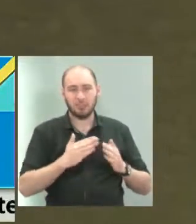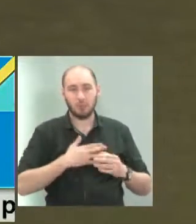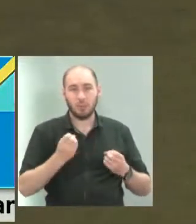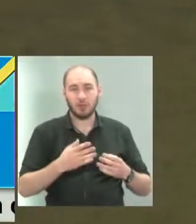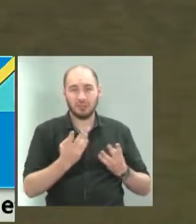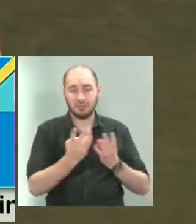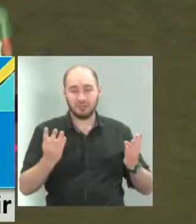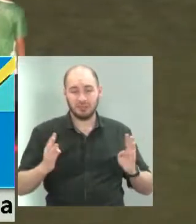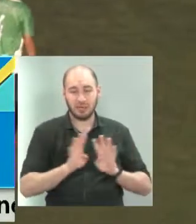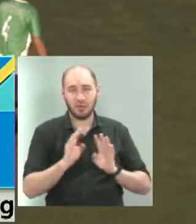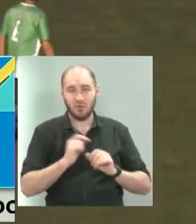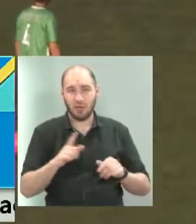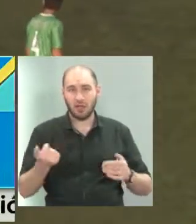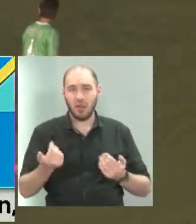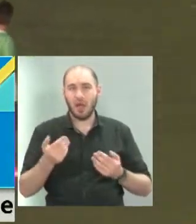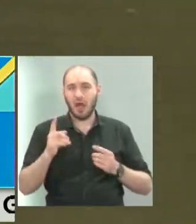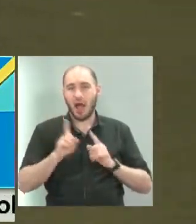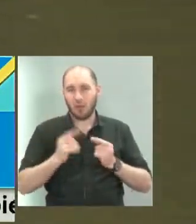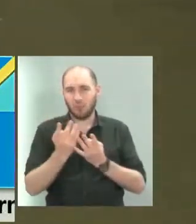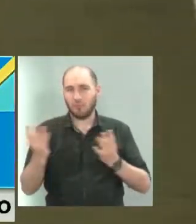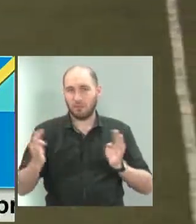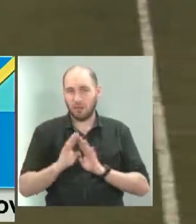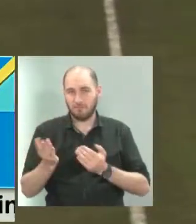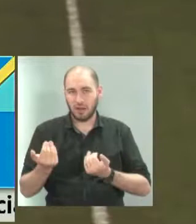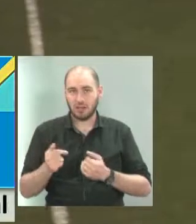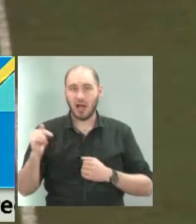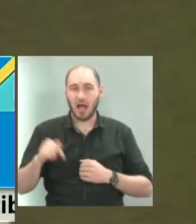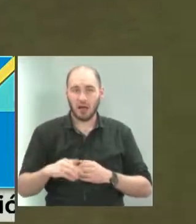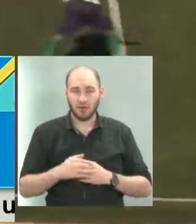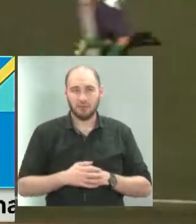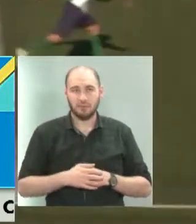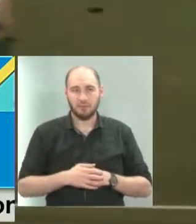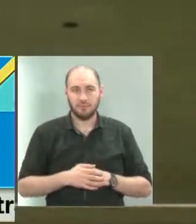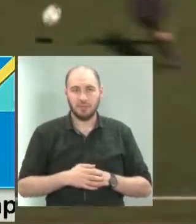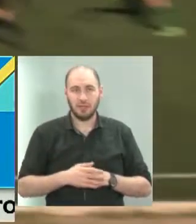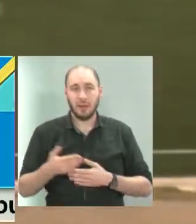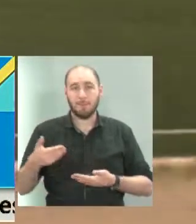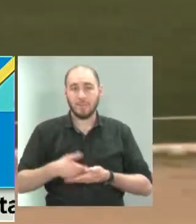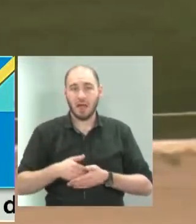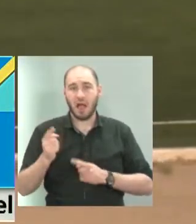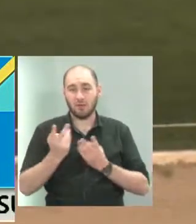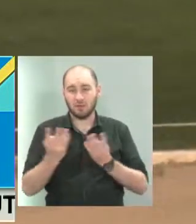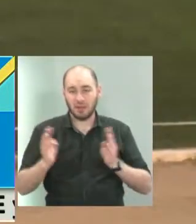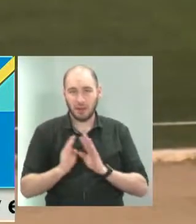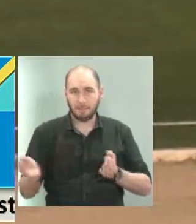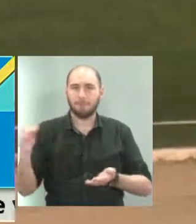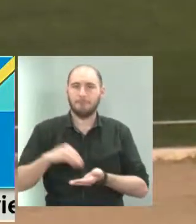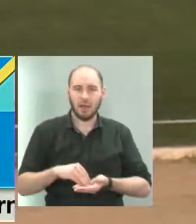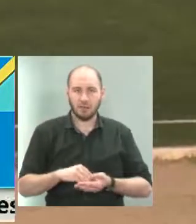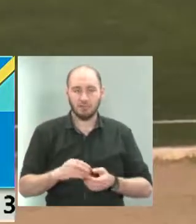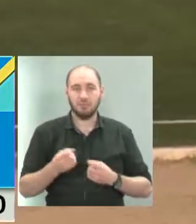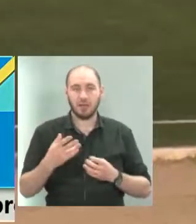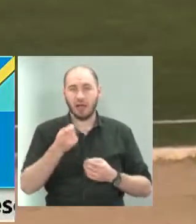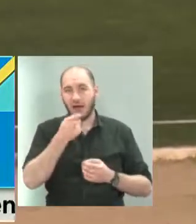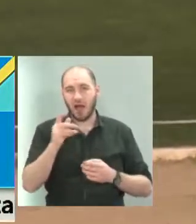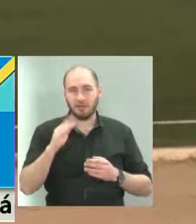tenían el cierre, ¿no? Porque, claro, nos faltaban partes del cierre. Faltaba parte del cierre. Ahora, para la A, piden algunos cierres más que tenemos que tener porque los